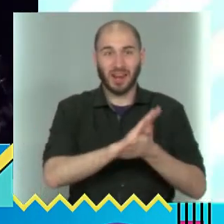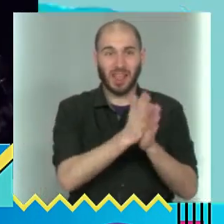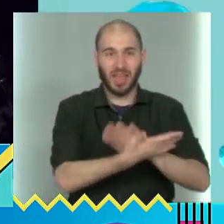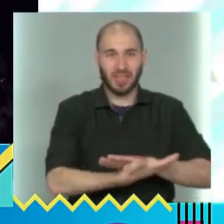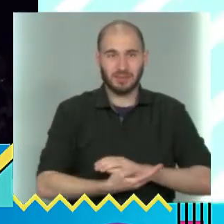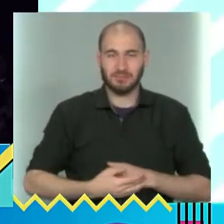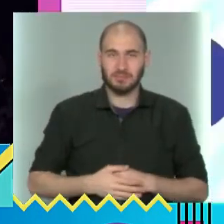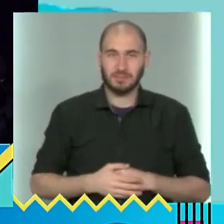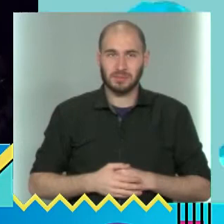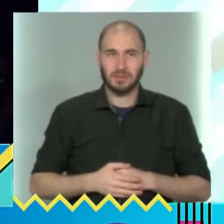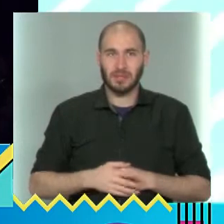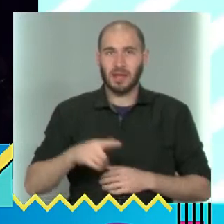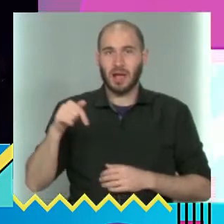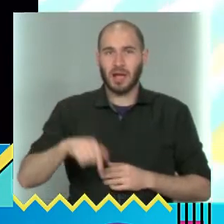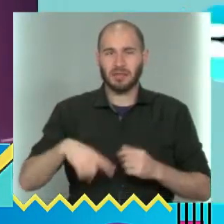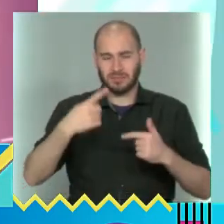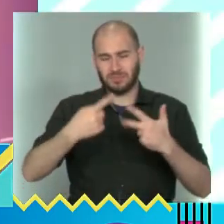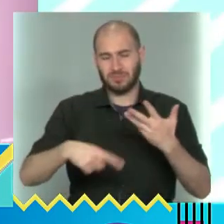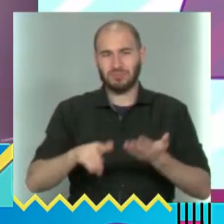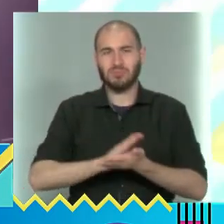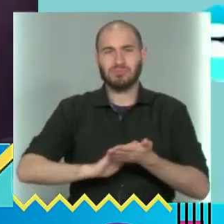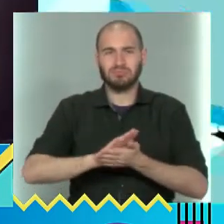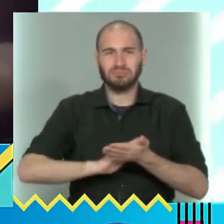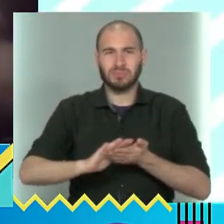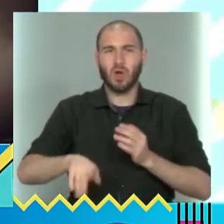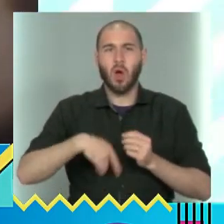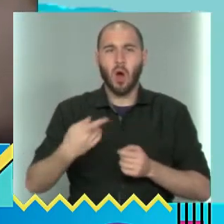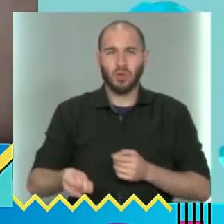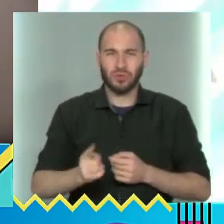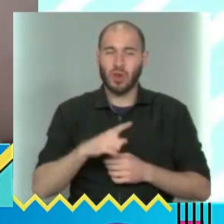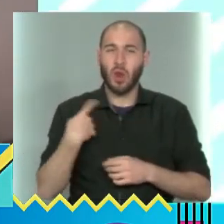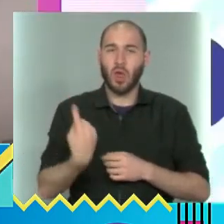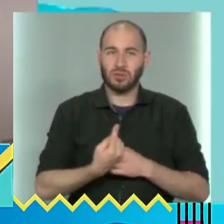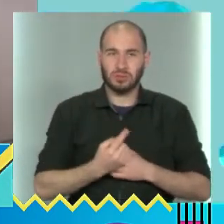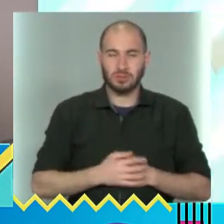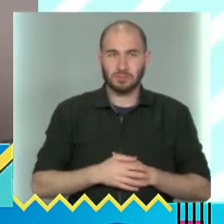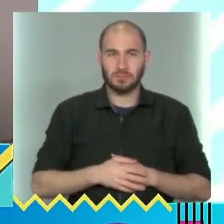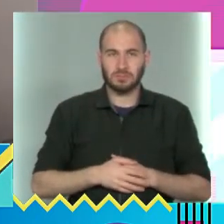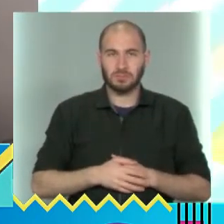nada. Este es otro de los tantos argumentos que nosotros tenemos que